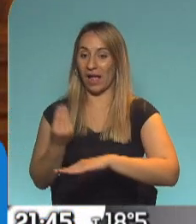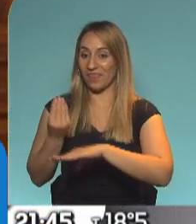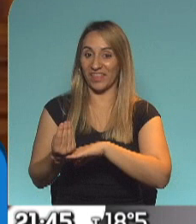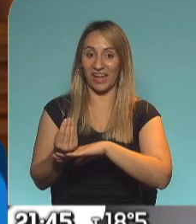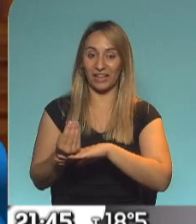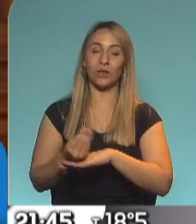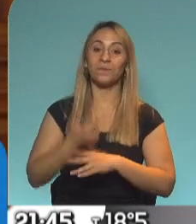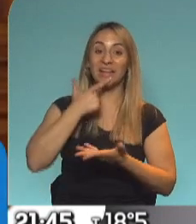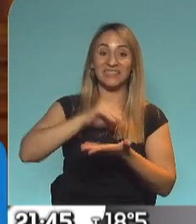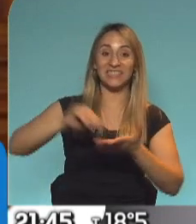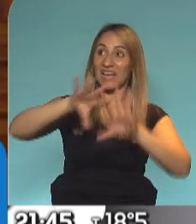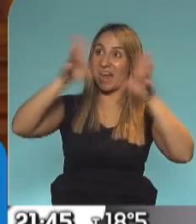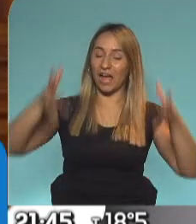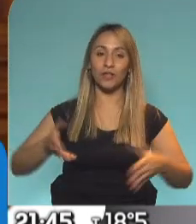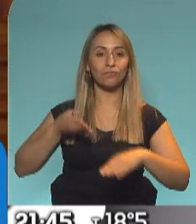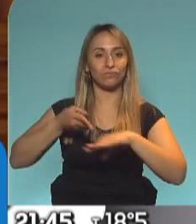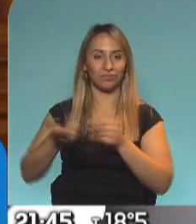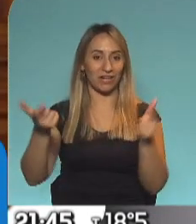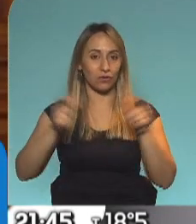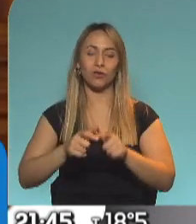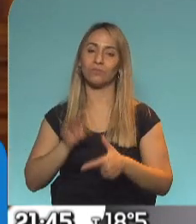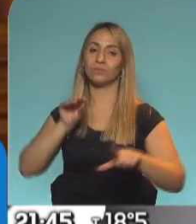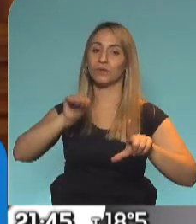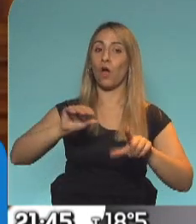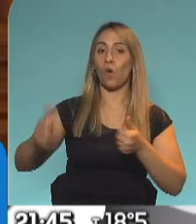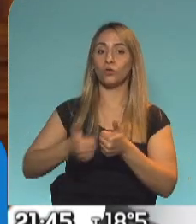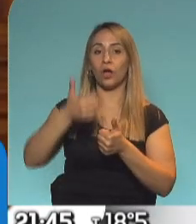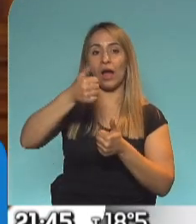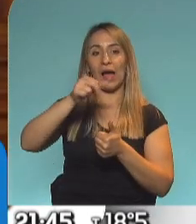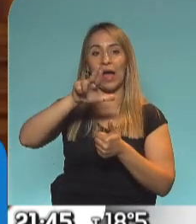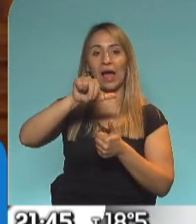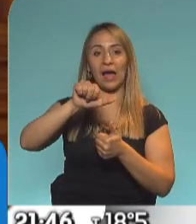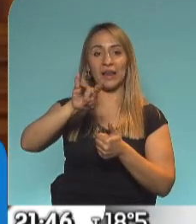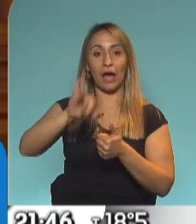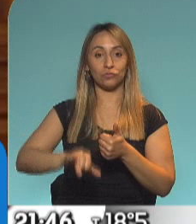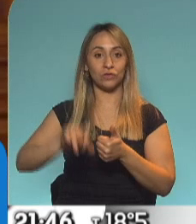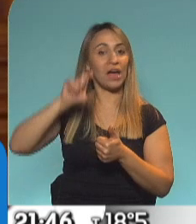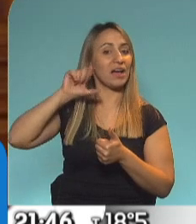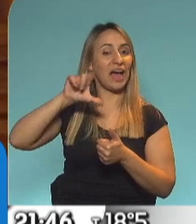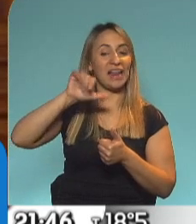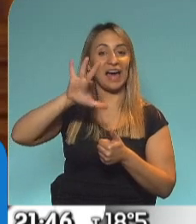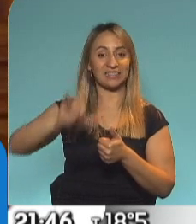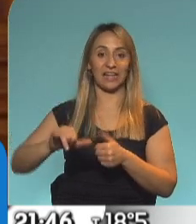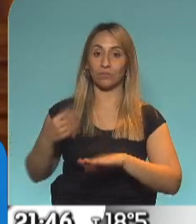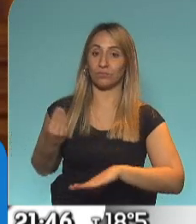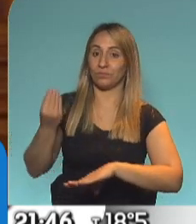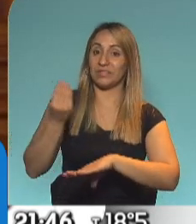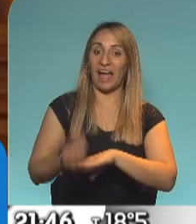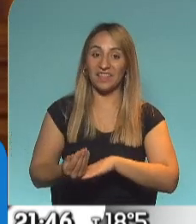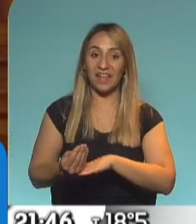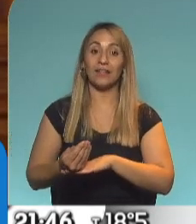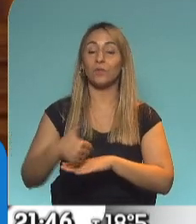el Senado y puso esto, dijo: junto a Andrés Arauz Galarza, hasta hoy proscripto candidato a presidente de Ecuador por la